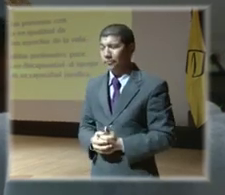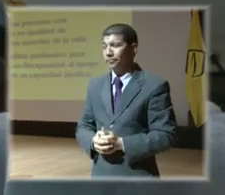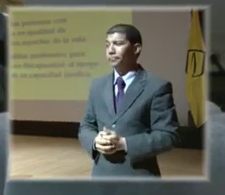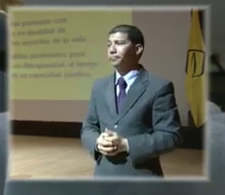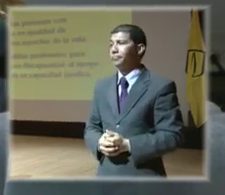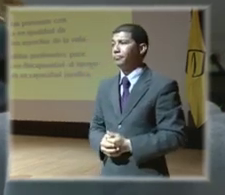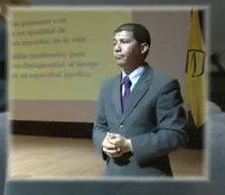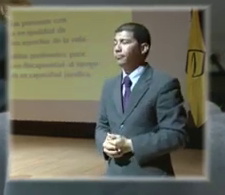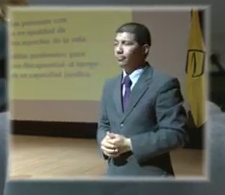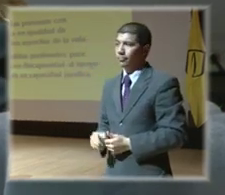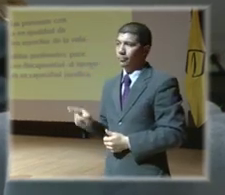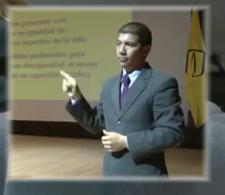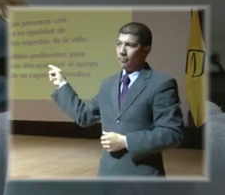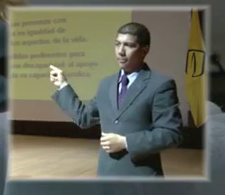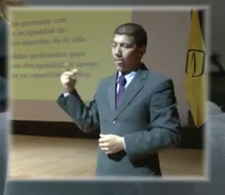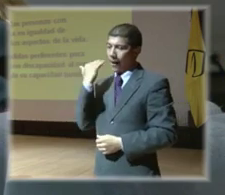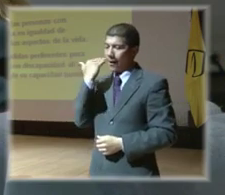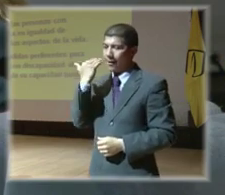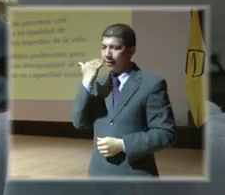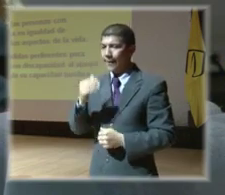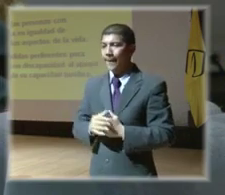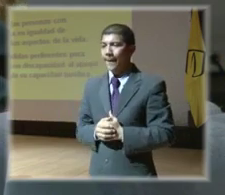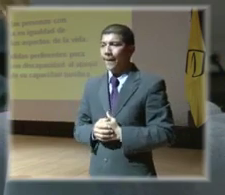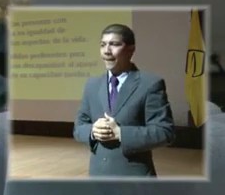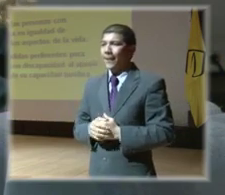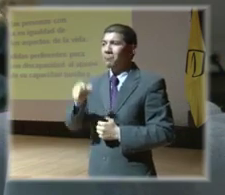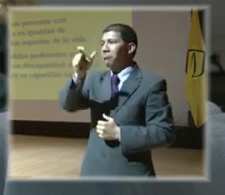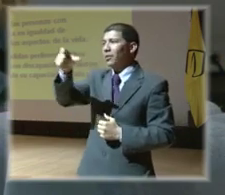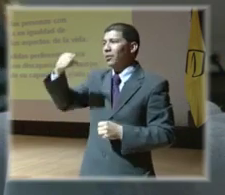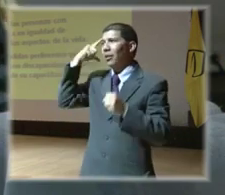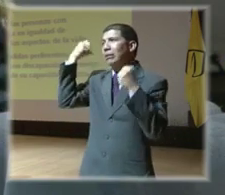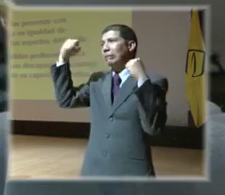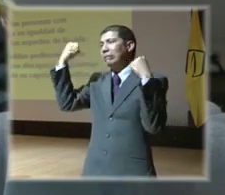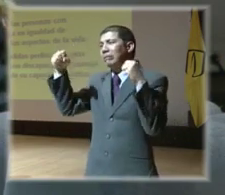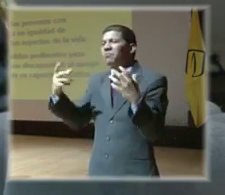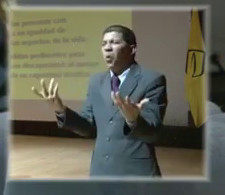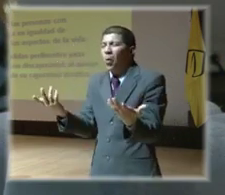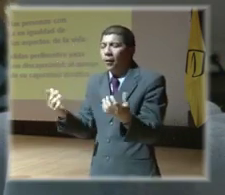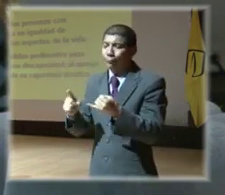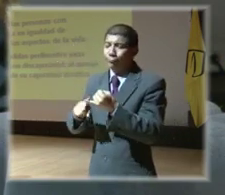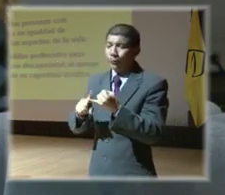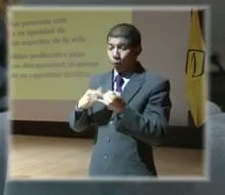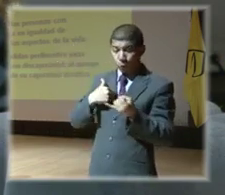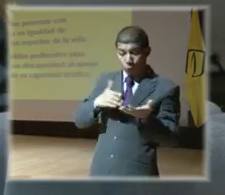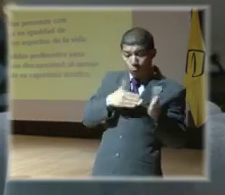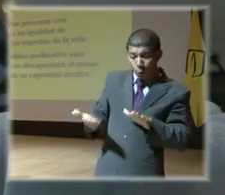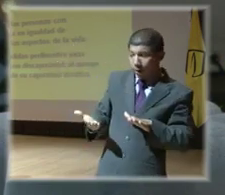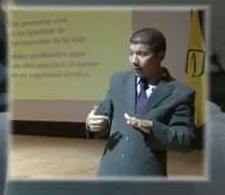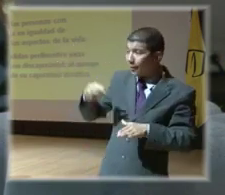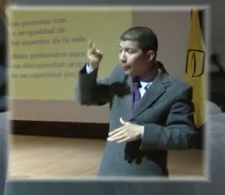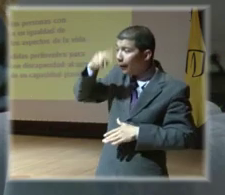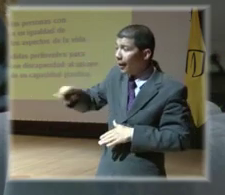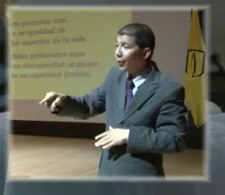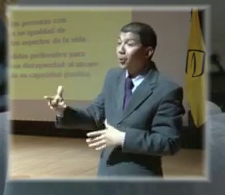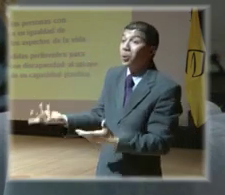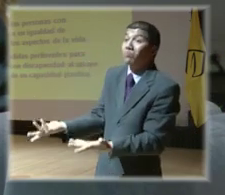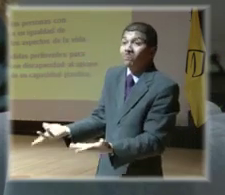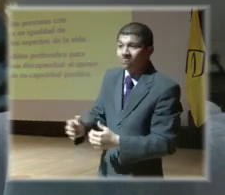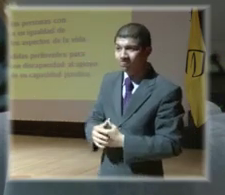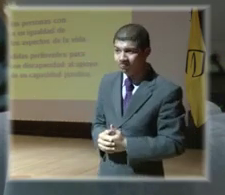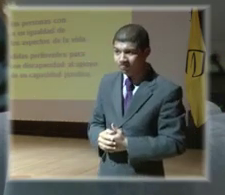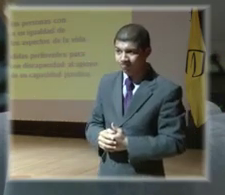las preocupaciones que se mencionaron son algunas. ¿Qué voy a pasar cuando yo me muera, por ejemplo? Pero ¿qué voy a